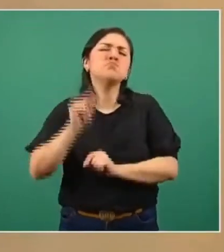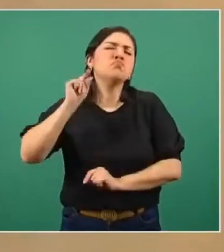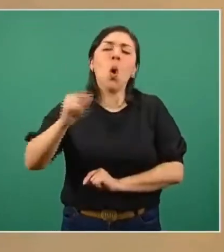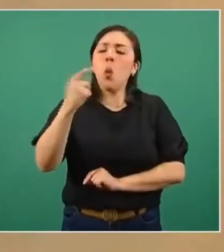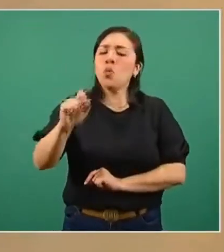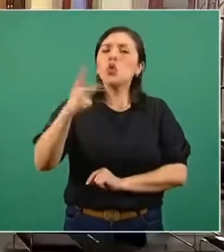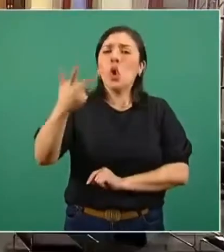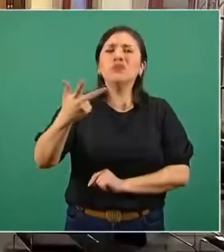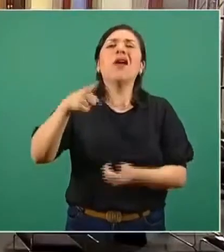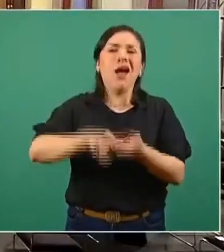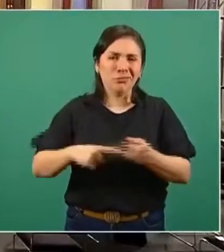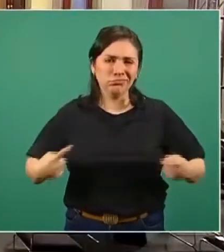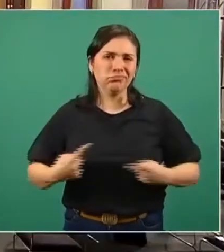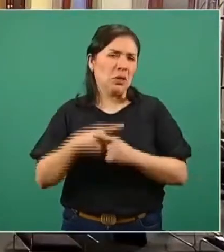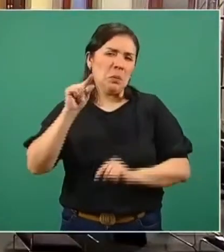nuestro país.